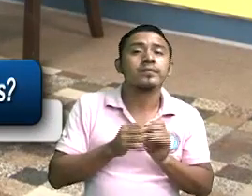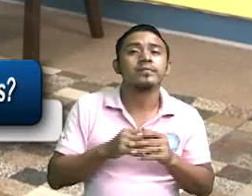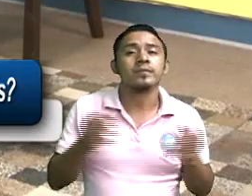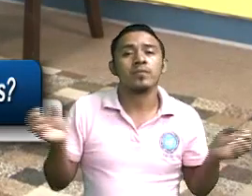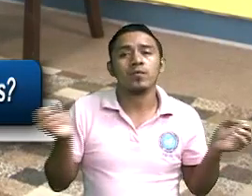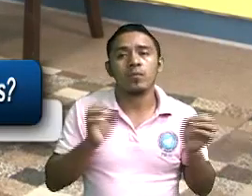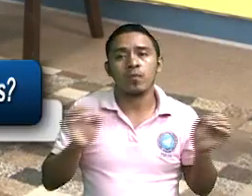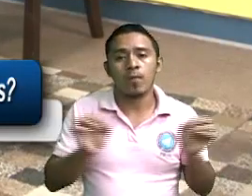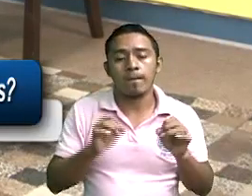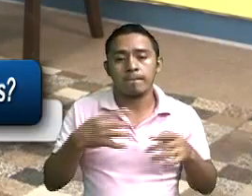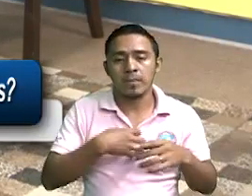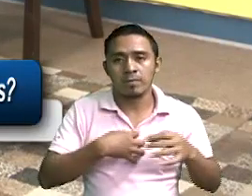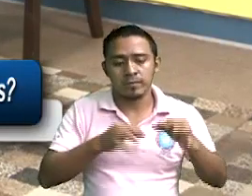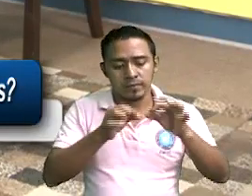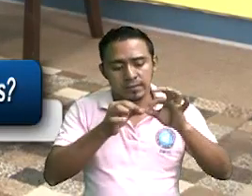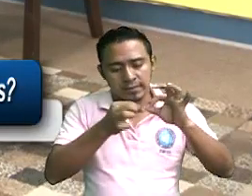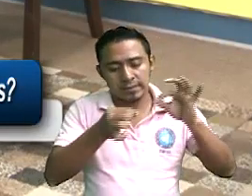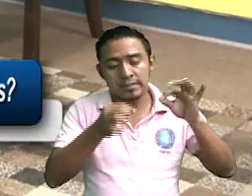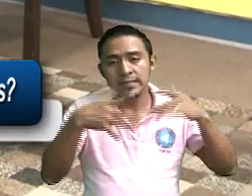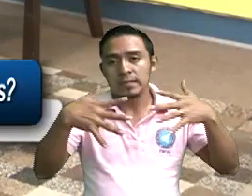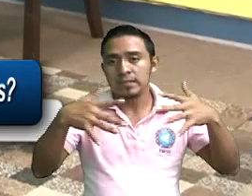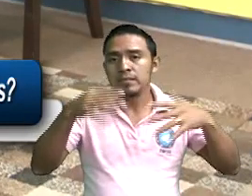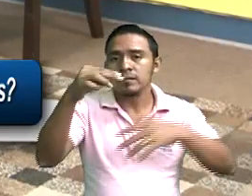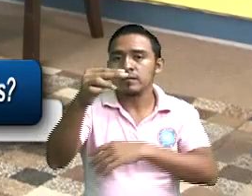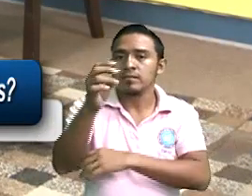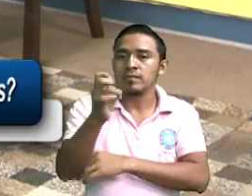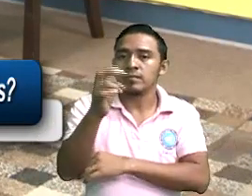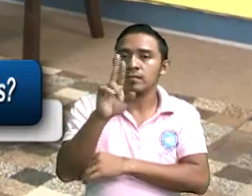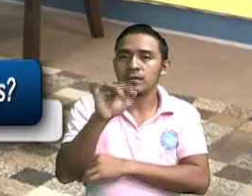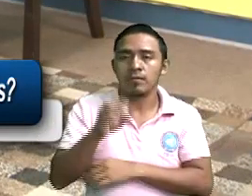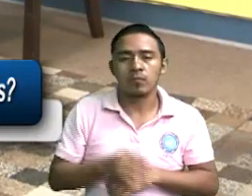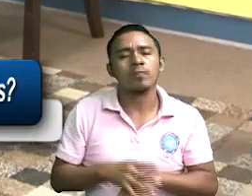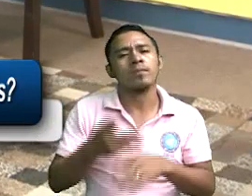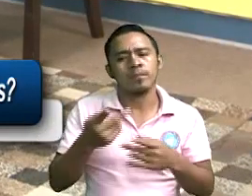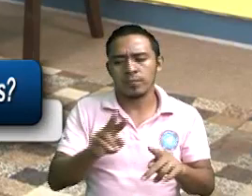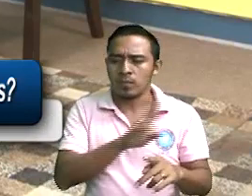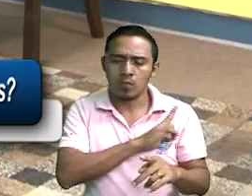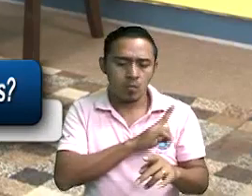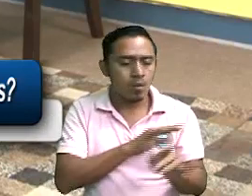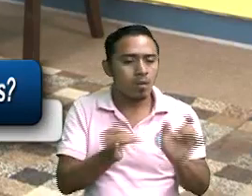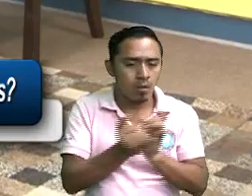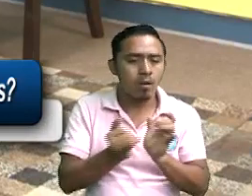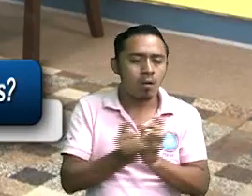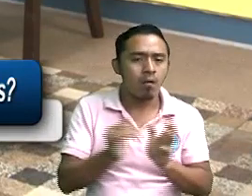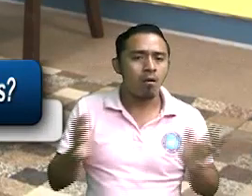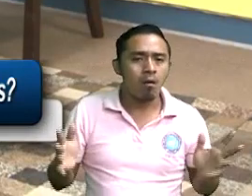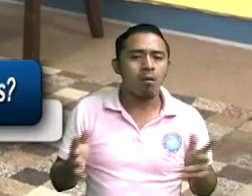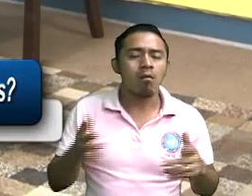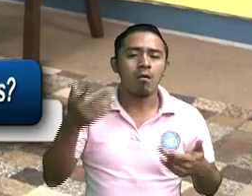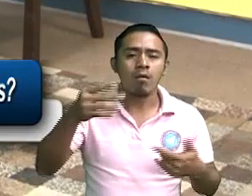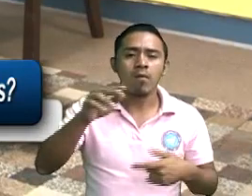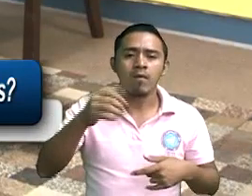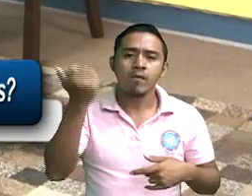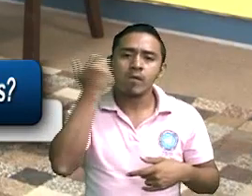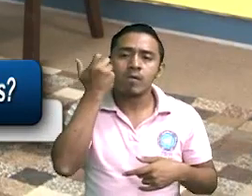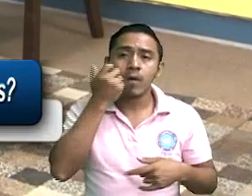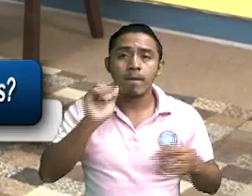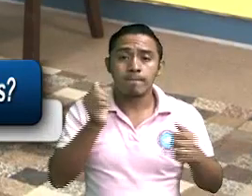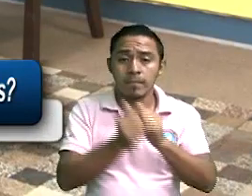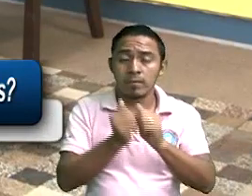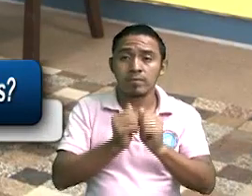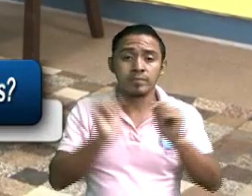o en el nervio. Pero también van a haber enfermedades que van a afectar exclusivamente al nervio